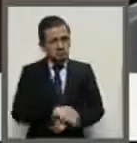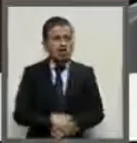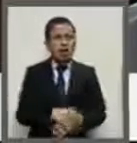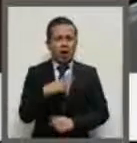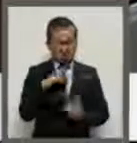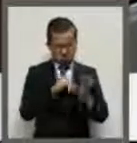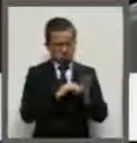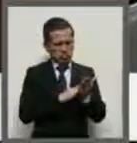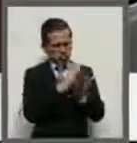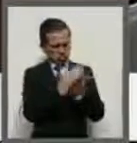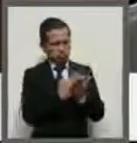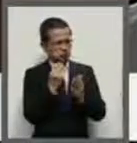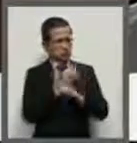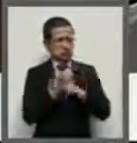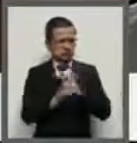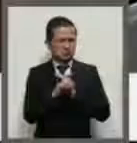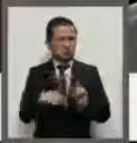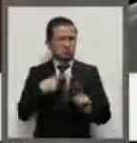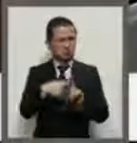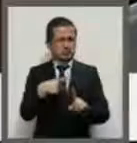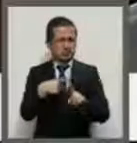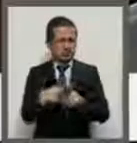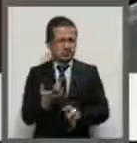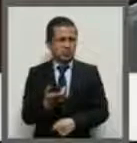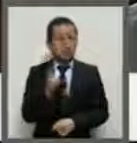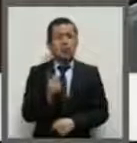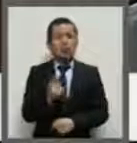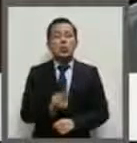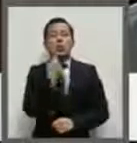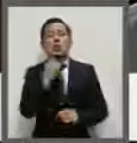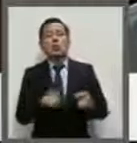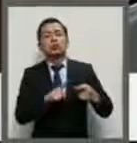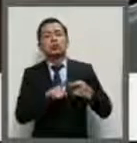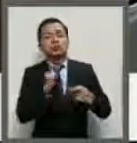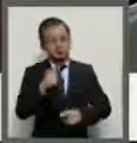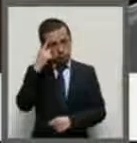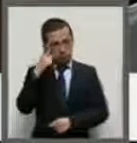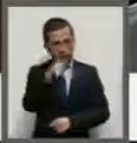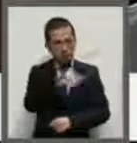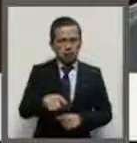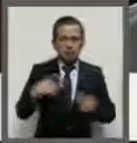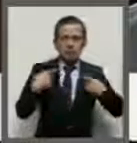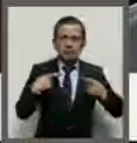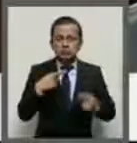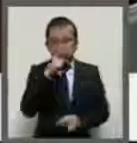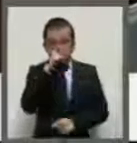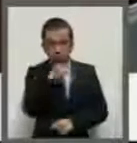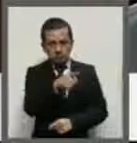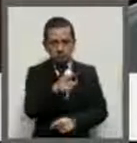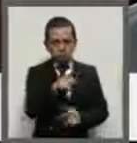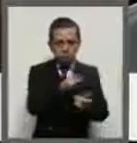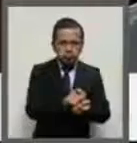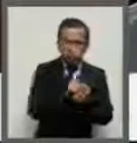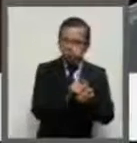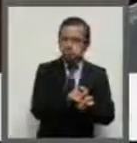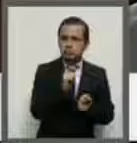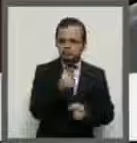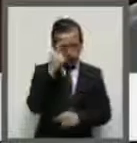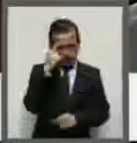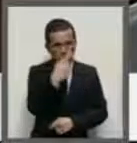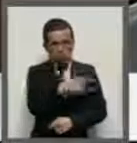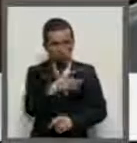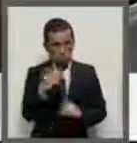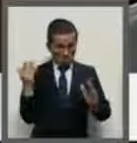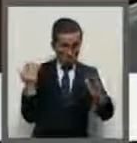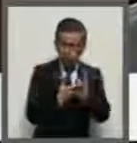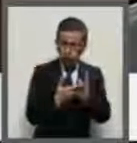beneficios están incentivar la autocorrección fiscal de los contribuyentes con la reducción de un 50% en